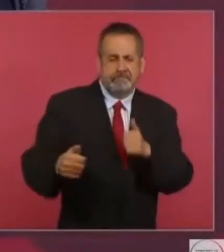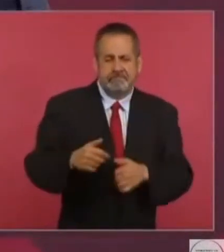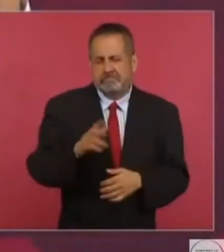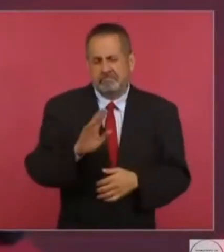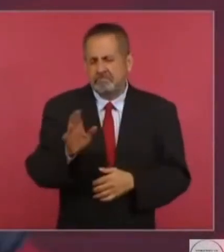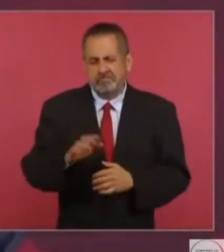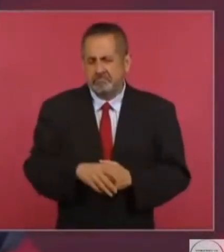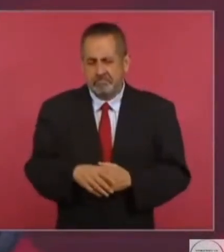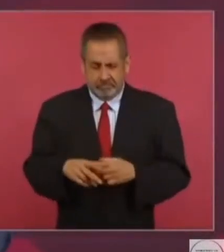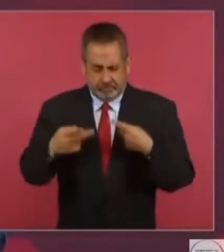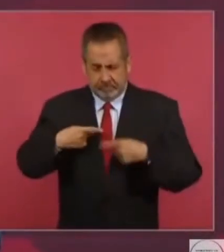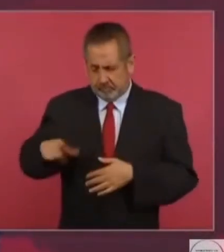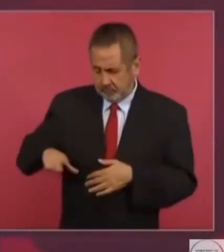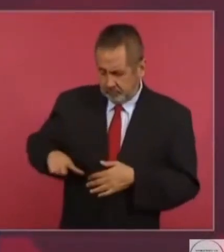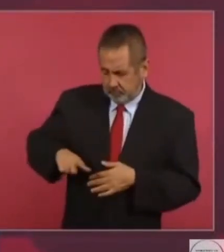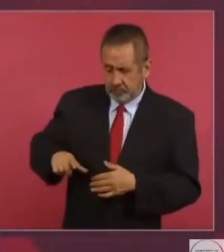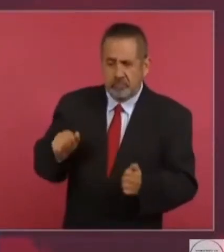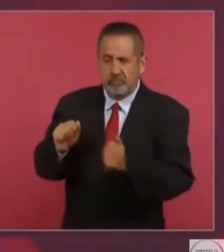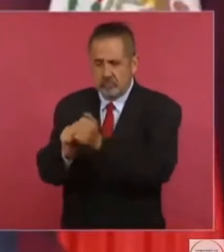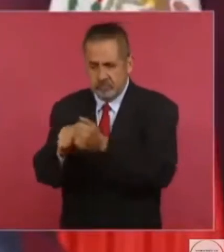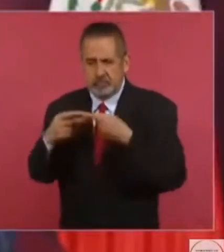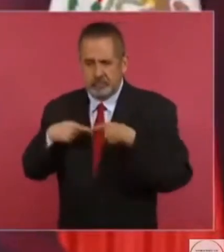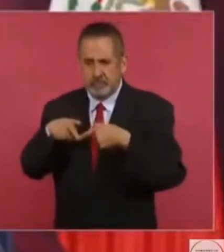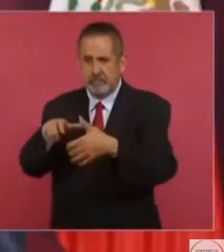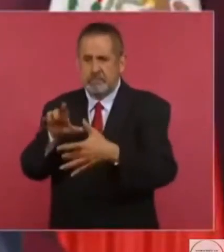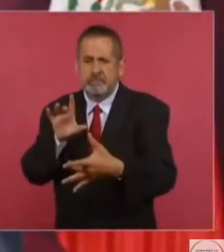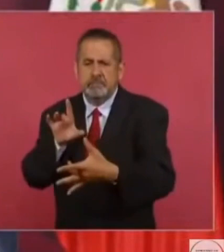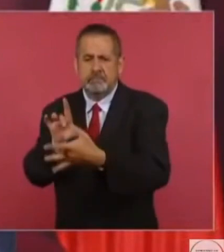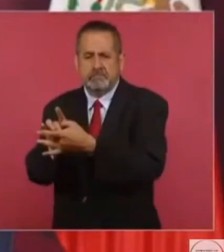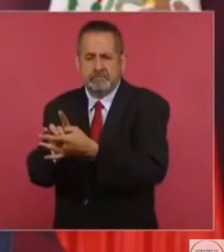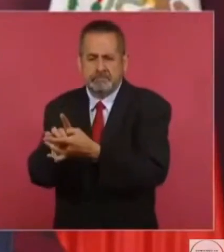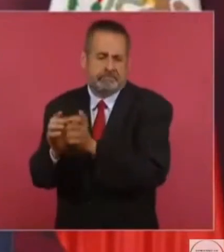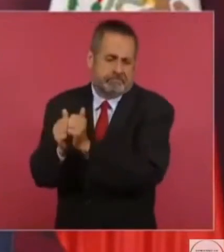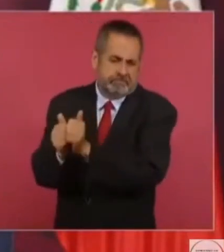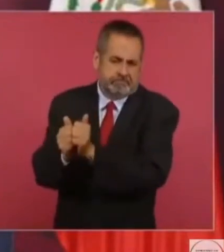entre pueblo y gobierno. No existe